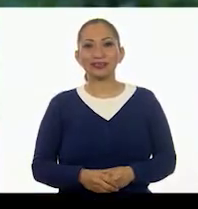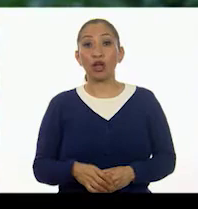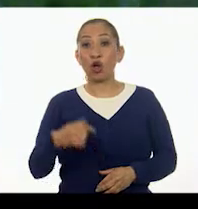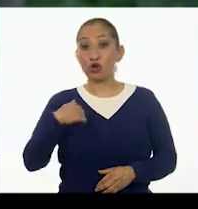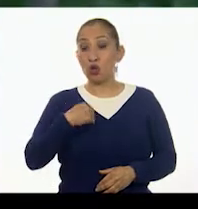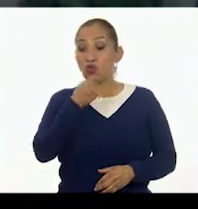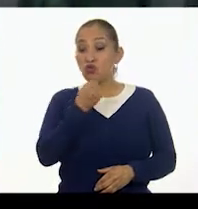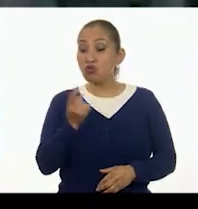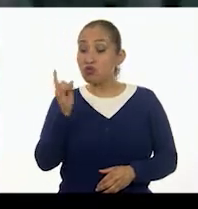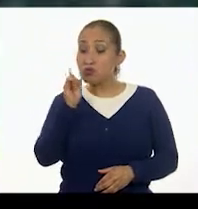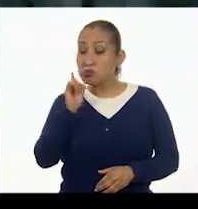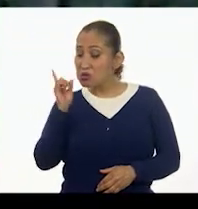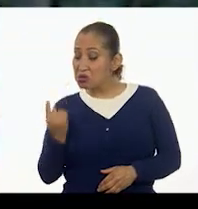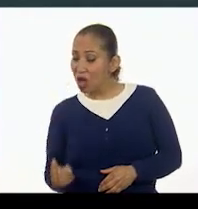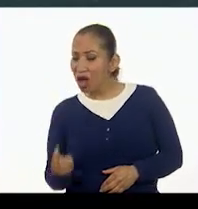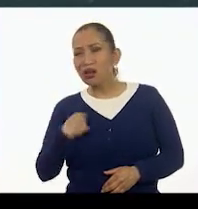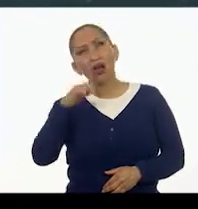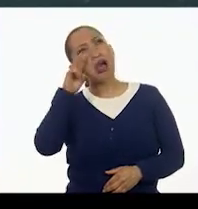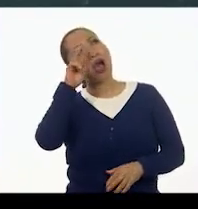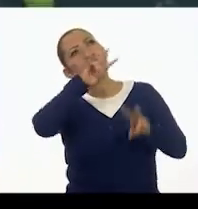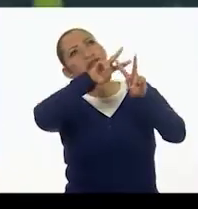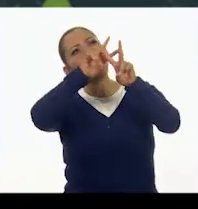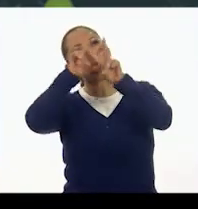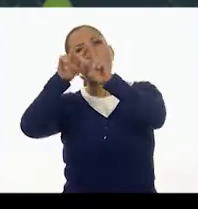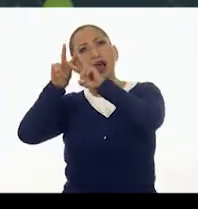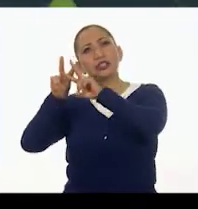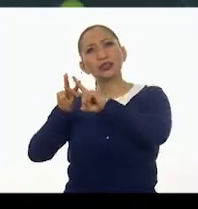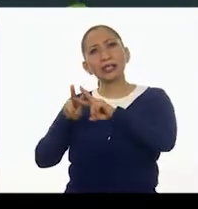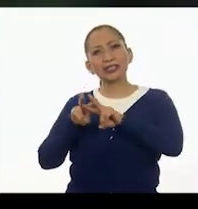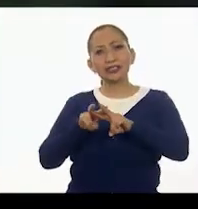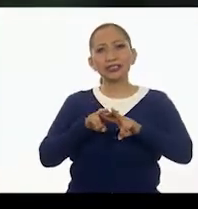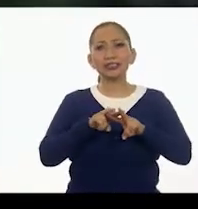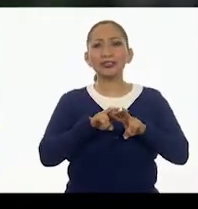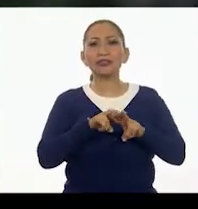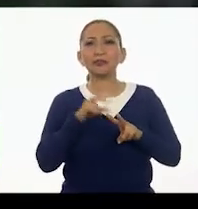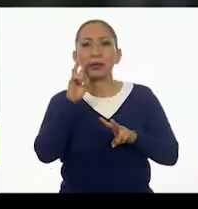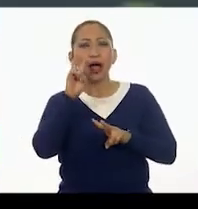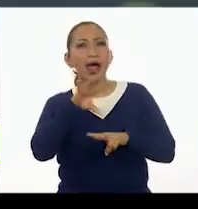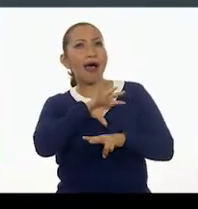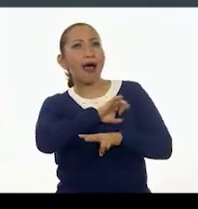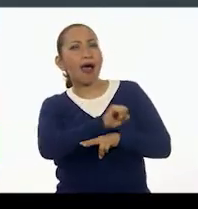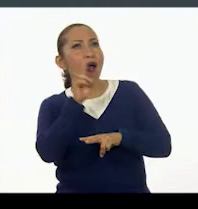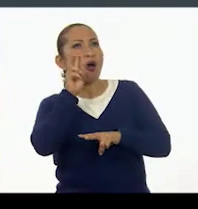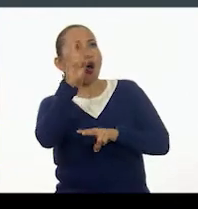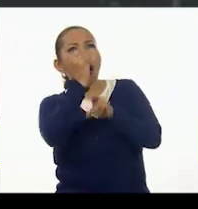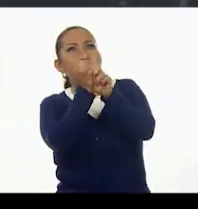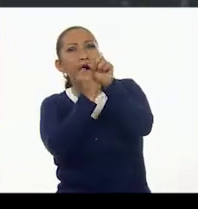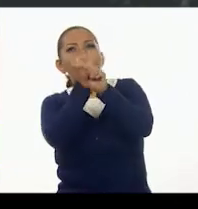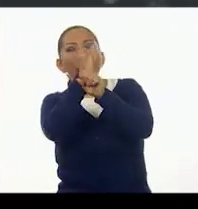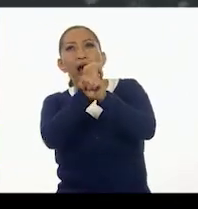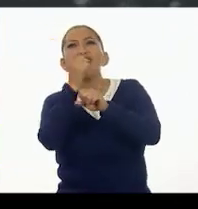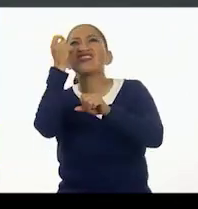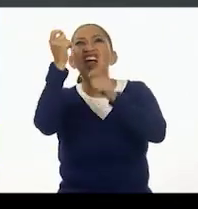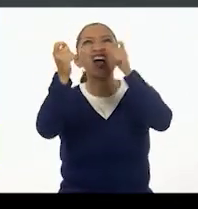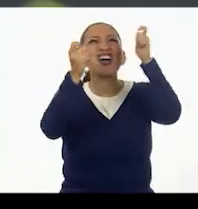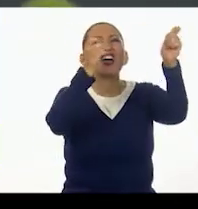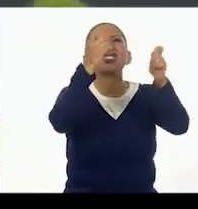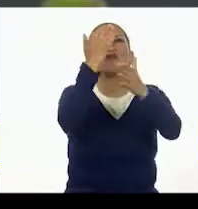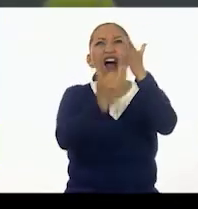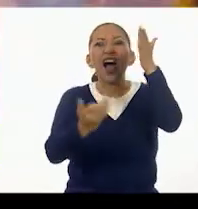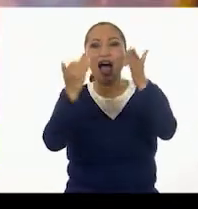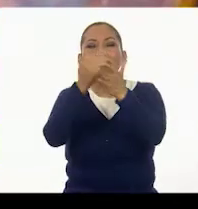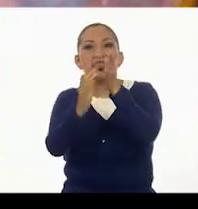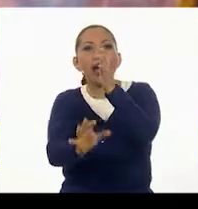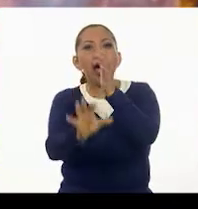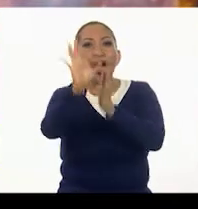Cuando era pequeña, creía que las estrellas serían mi pasión y pasaba horas viendo al espacio y todo lo que aún había por